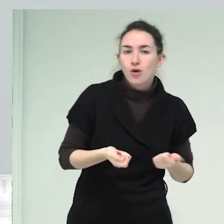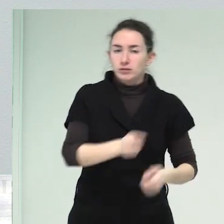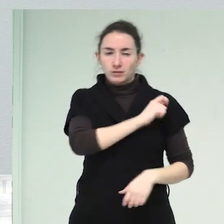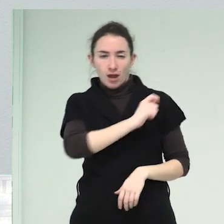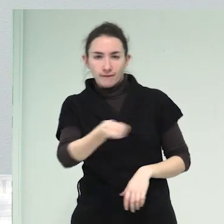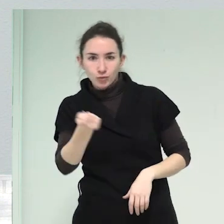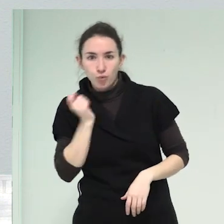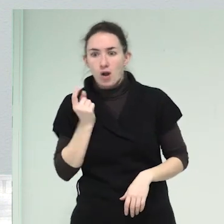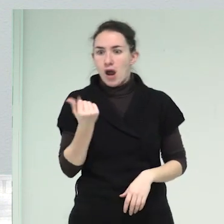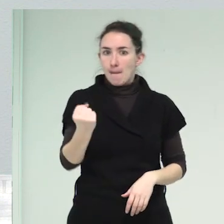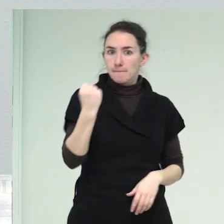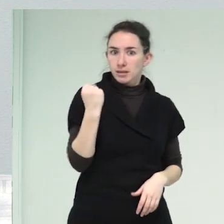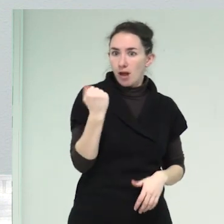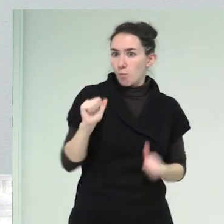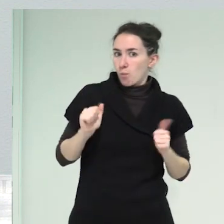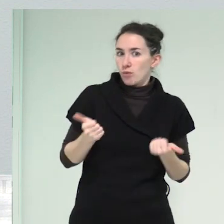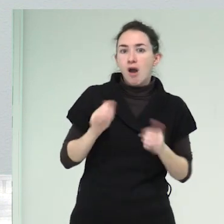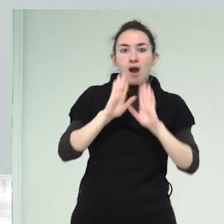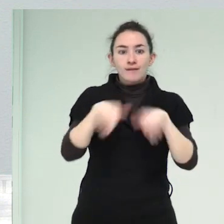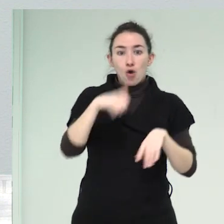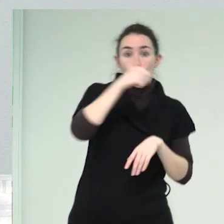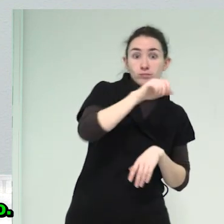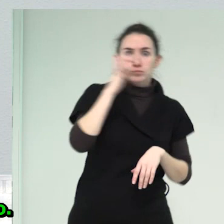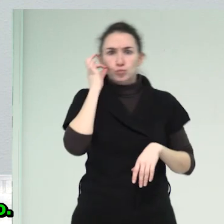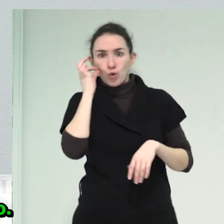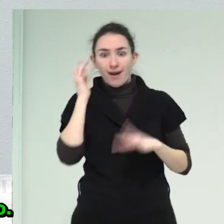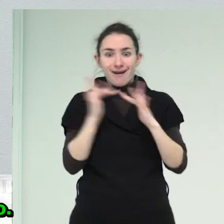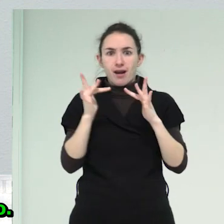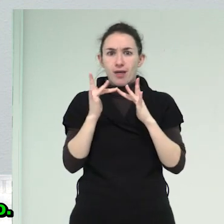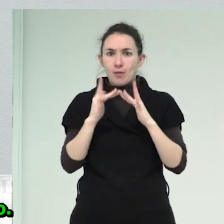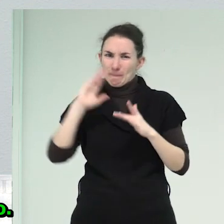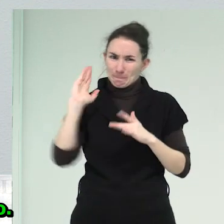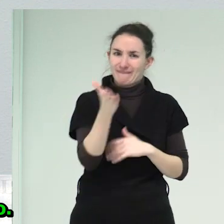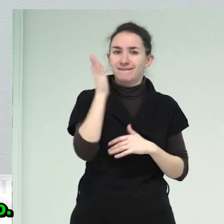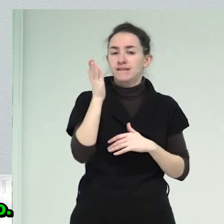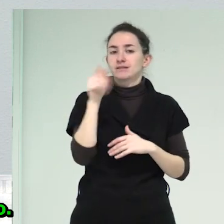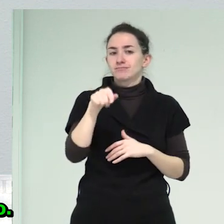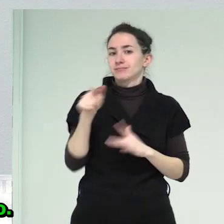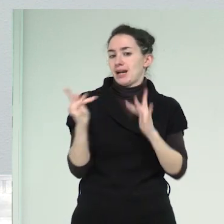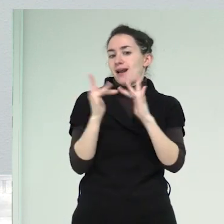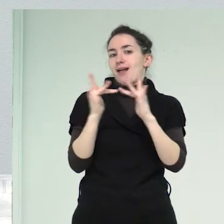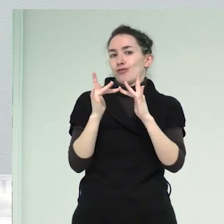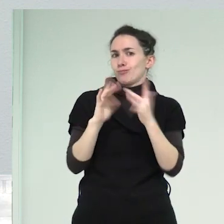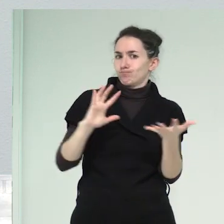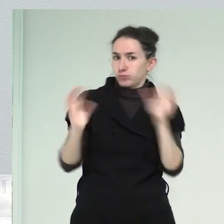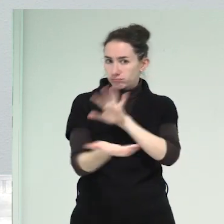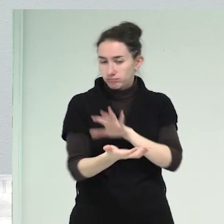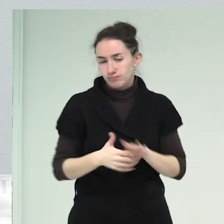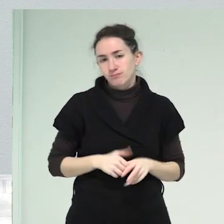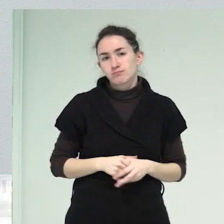capitalismo, impactó las relaciones entre hombres y mujeres, transformó las relaciones de género.